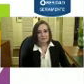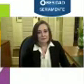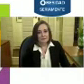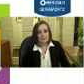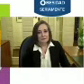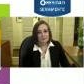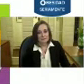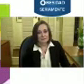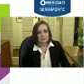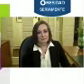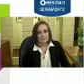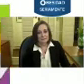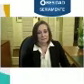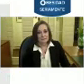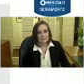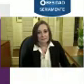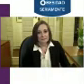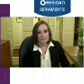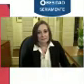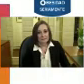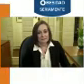Y pues Luis, ¿no?